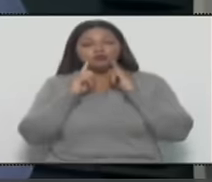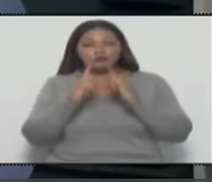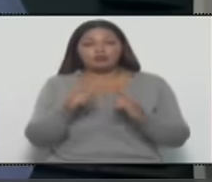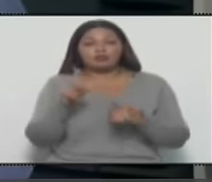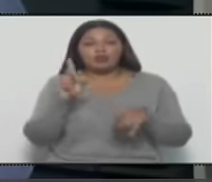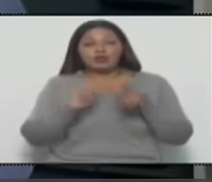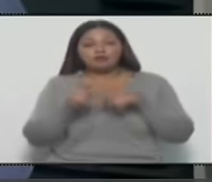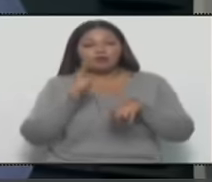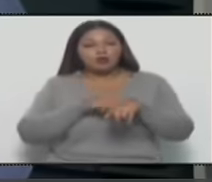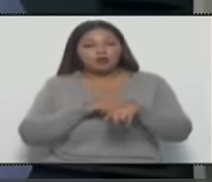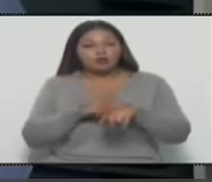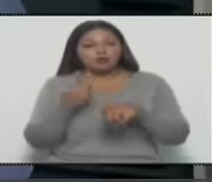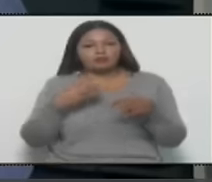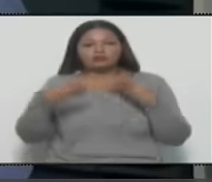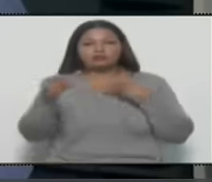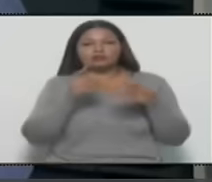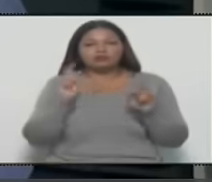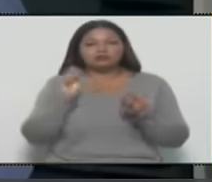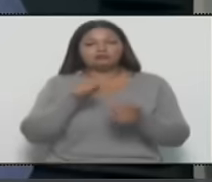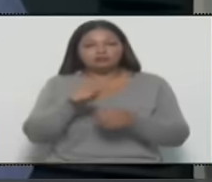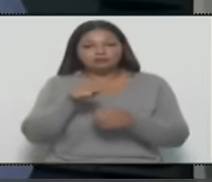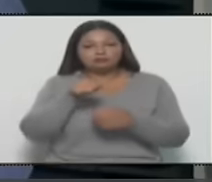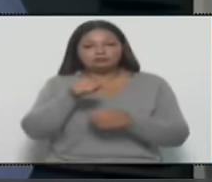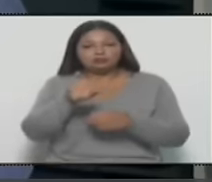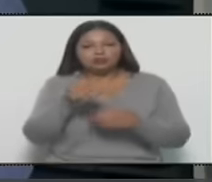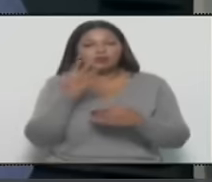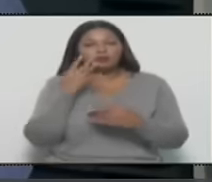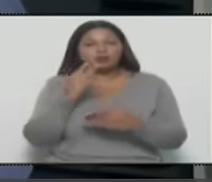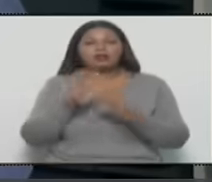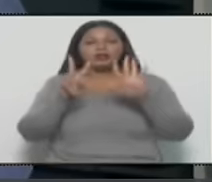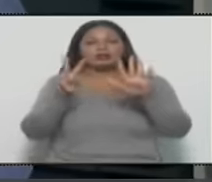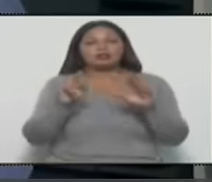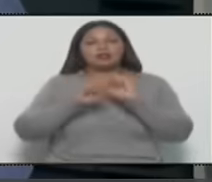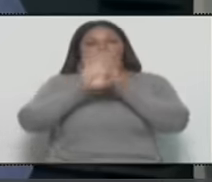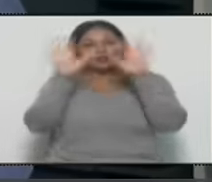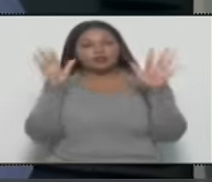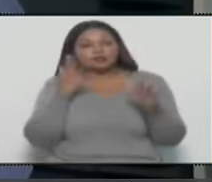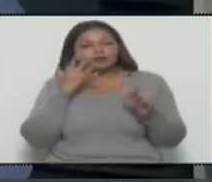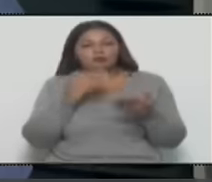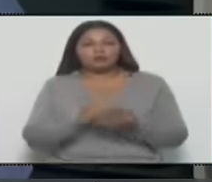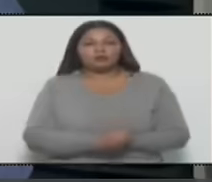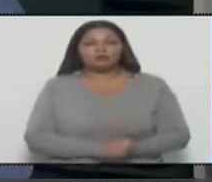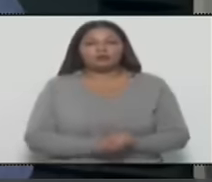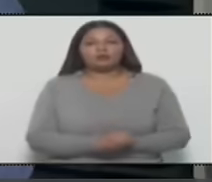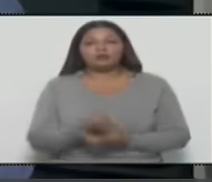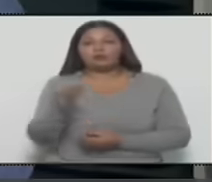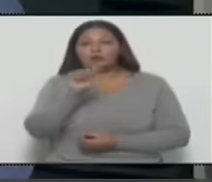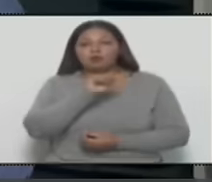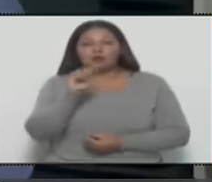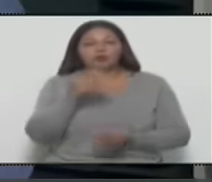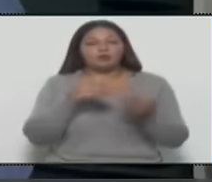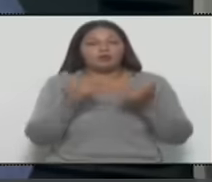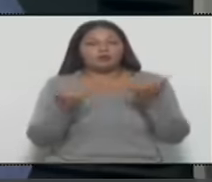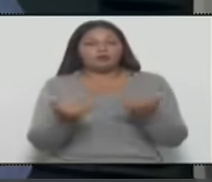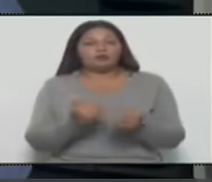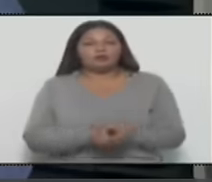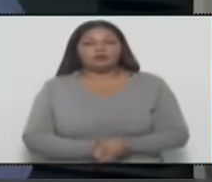hora tiene un flujo vehicular, ¿sí? Uh-huh. Supongamos que a las 7 de la mañana el flujo vehicular en